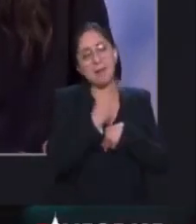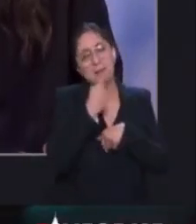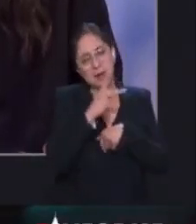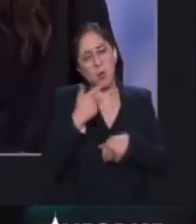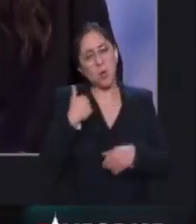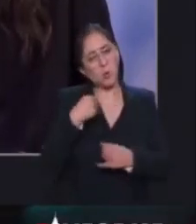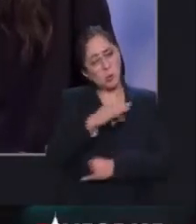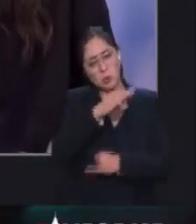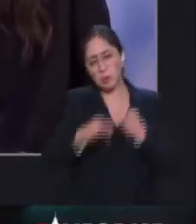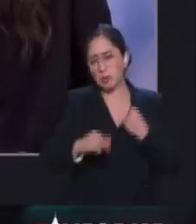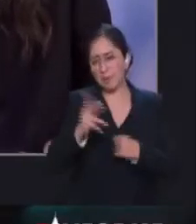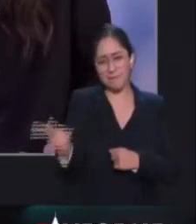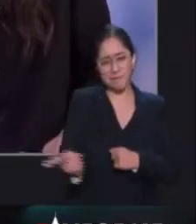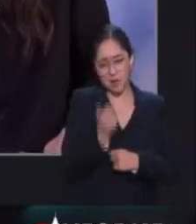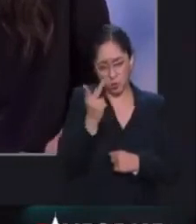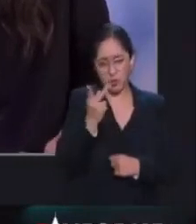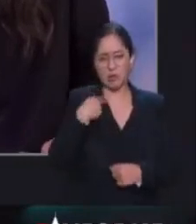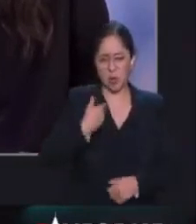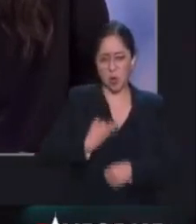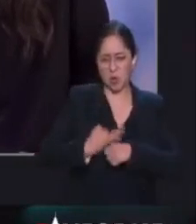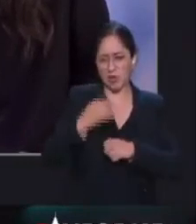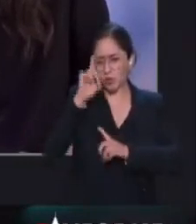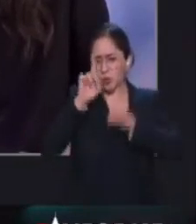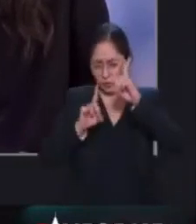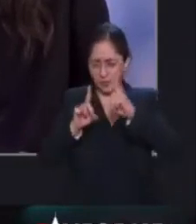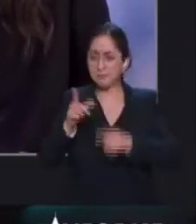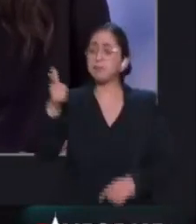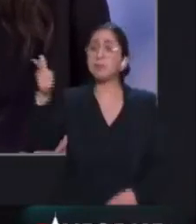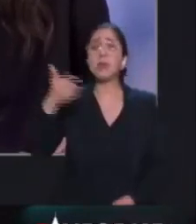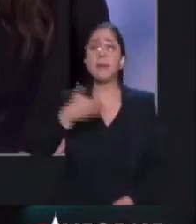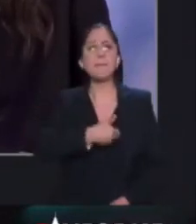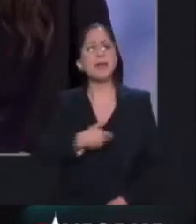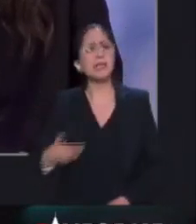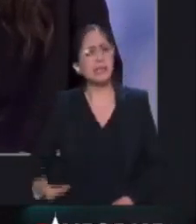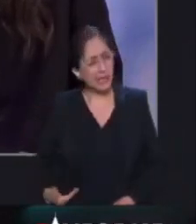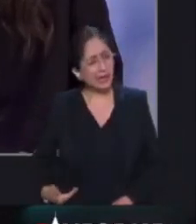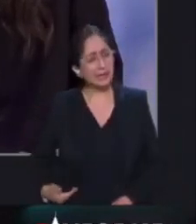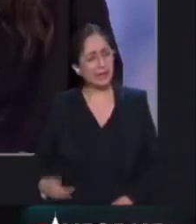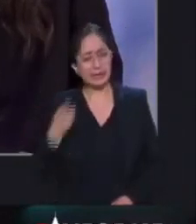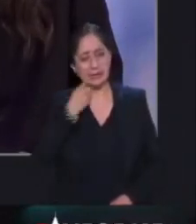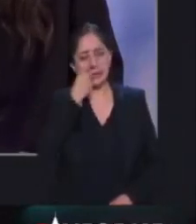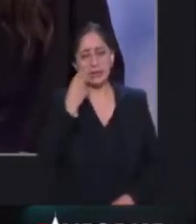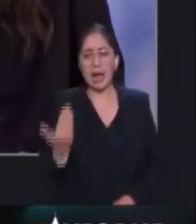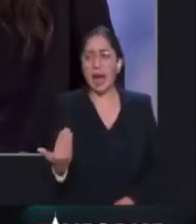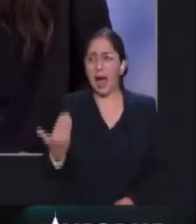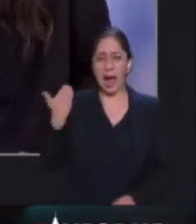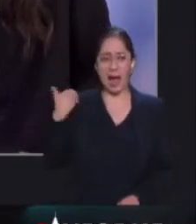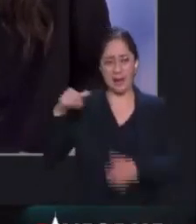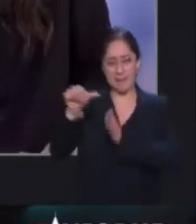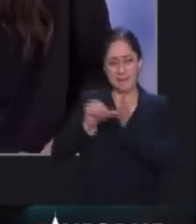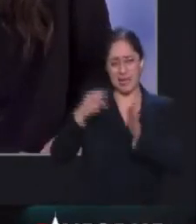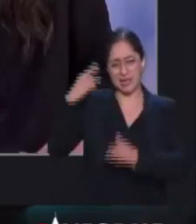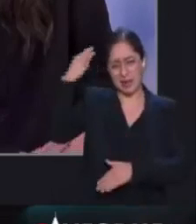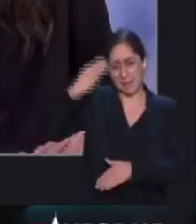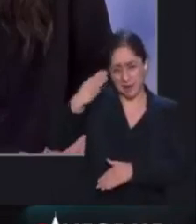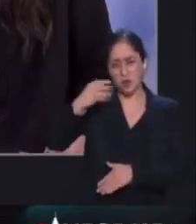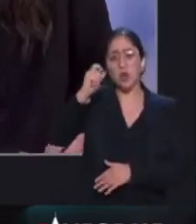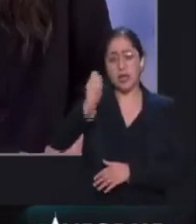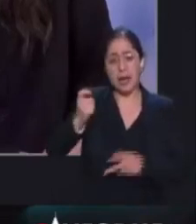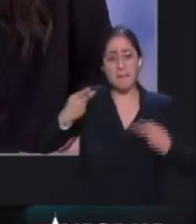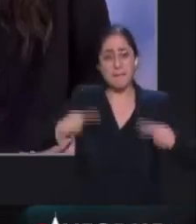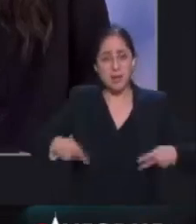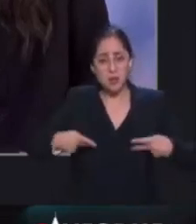que me genera muchísimas dudas. El presidente Castillo reiteró hoy algo que ya había dicho en marzo, que los delincuentes extranjeros